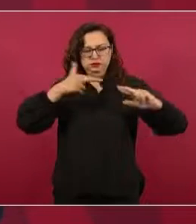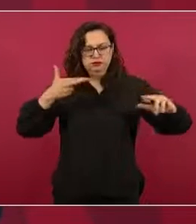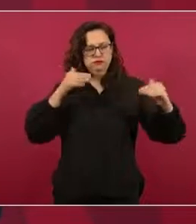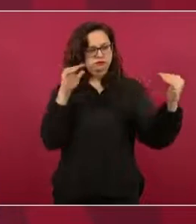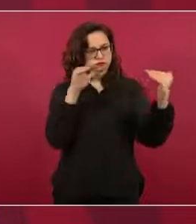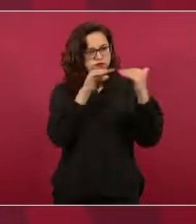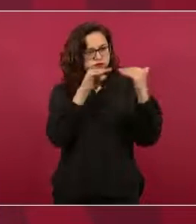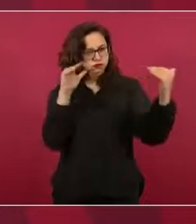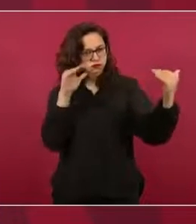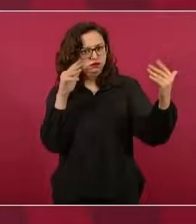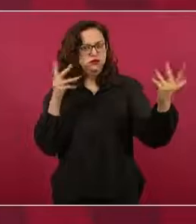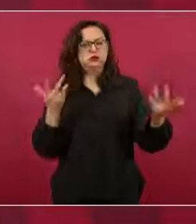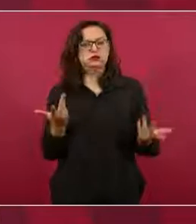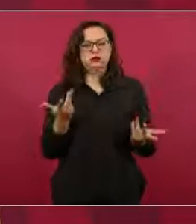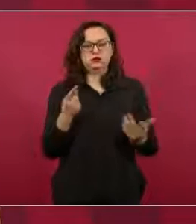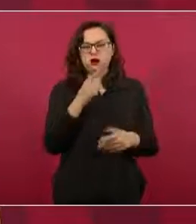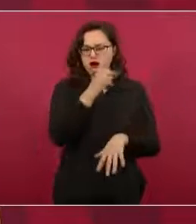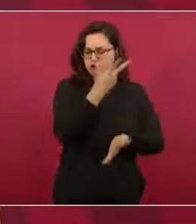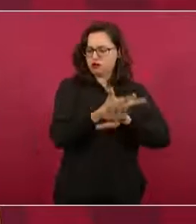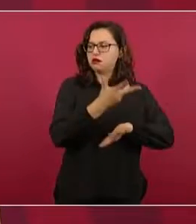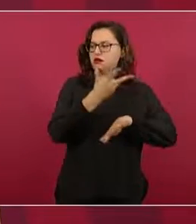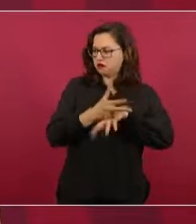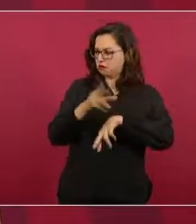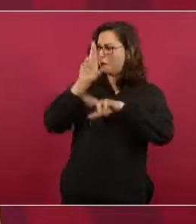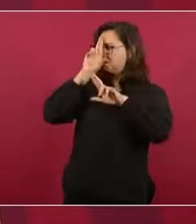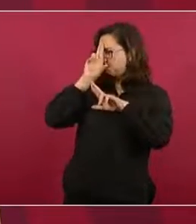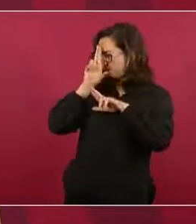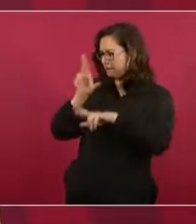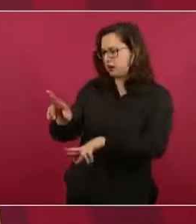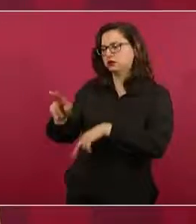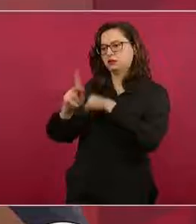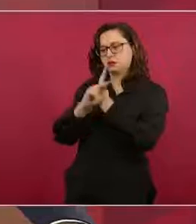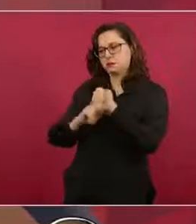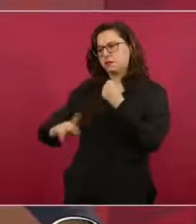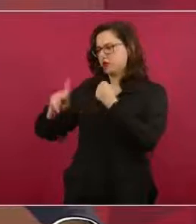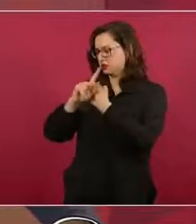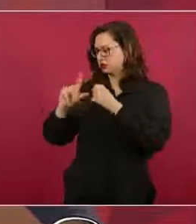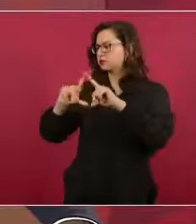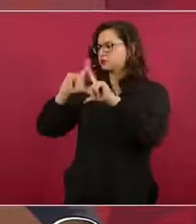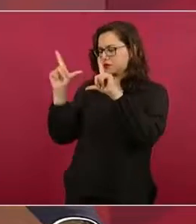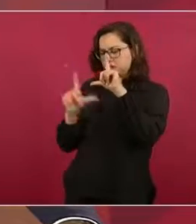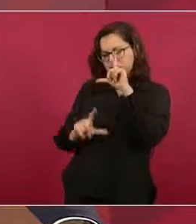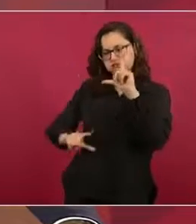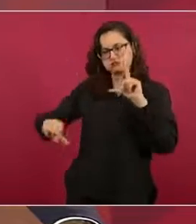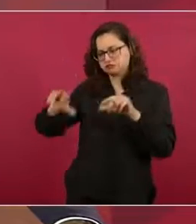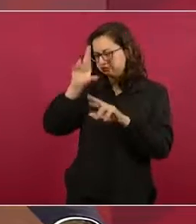y que ellos son respetuosos de la soberanía de México.